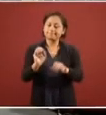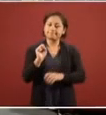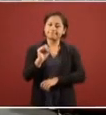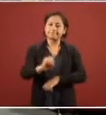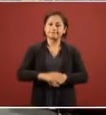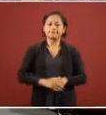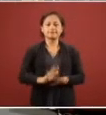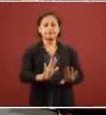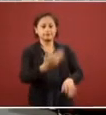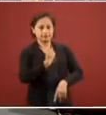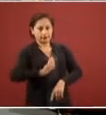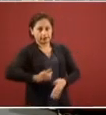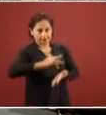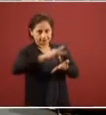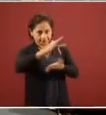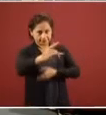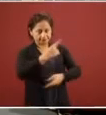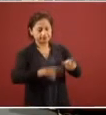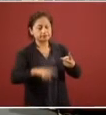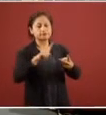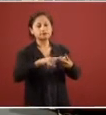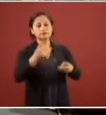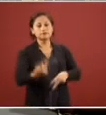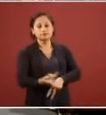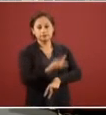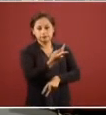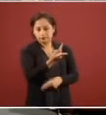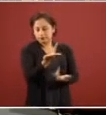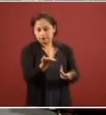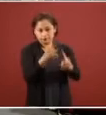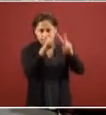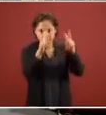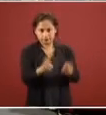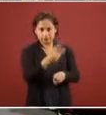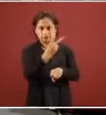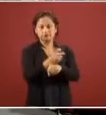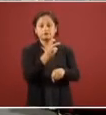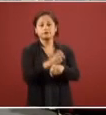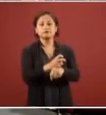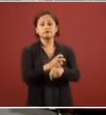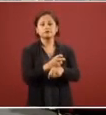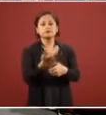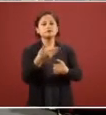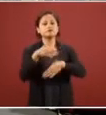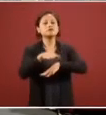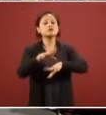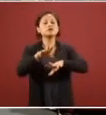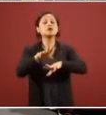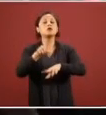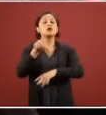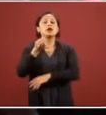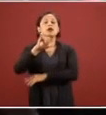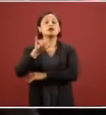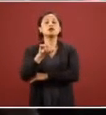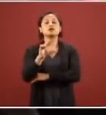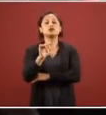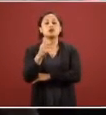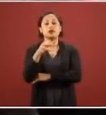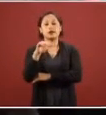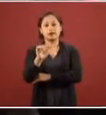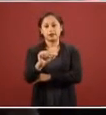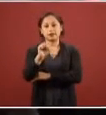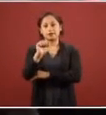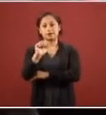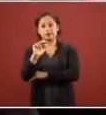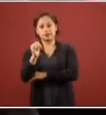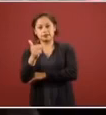Gracias. El segundo tema que le quiero exponer tiene que ver con Julian Assange. Él está